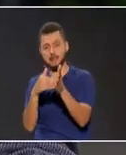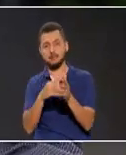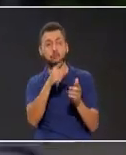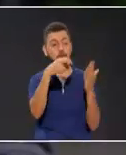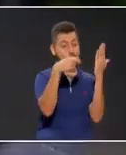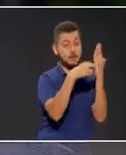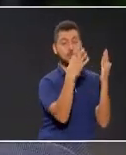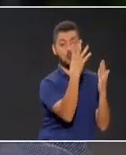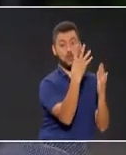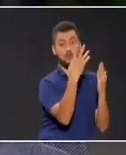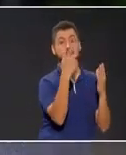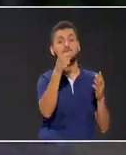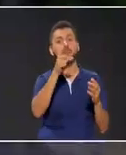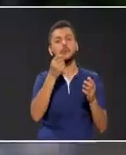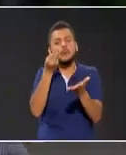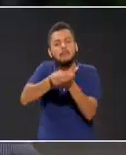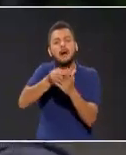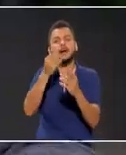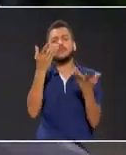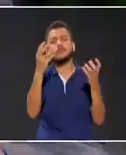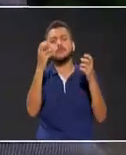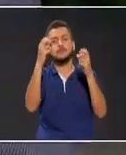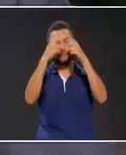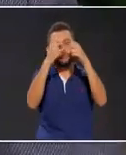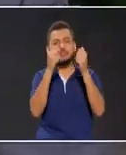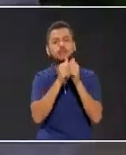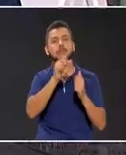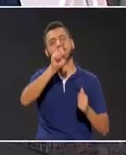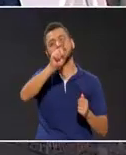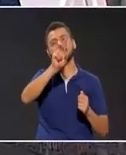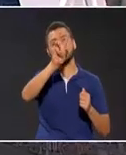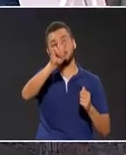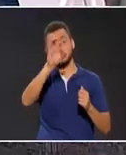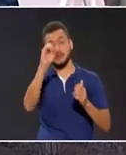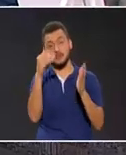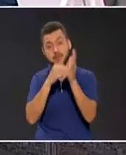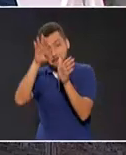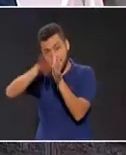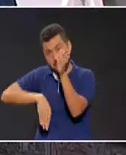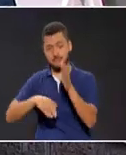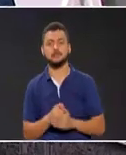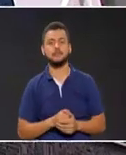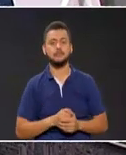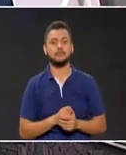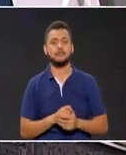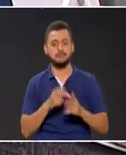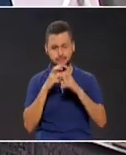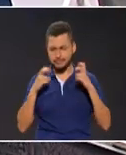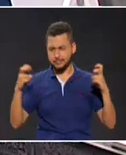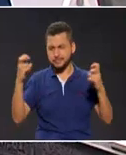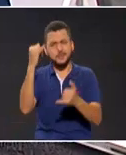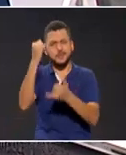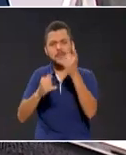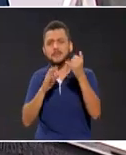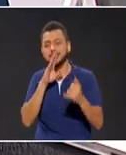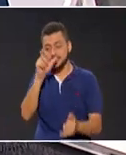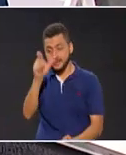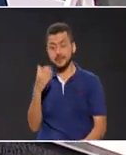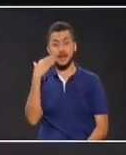4, pagaría 180.000 pesos, 20.000 pesos menos. Muchas gracias, candidato. Y cierra esta ronda final, Beatriz